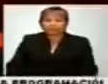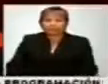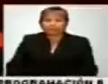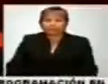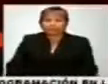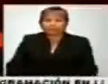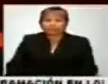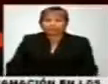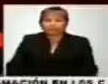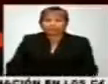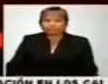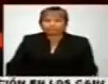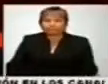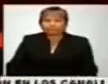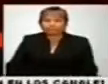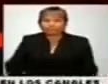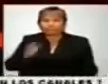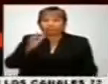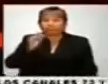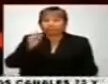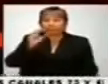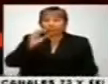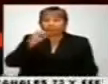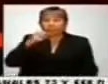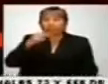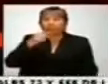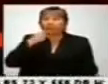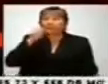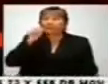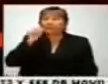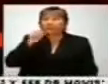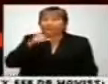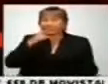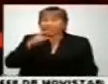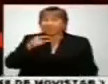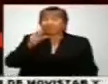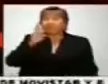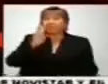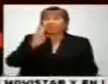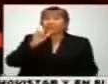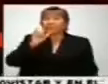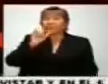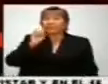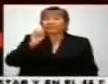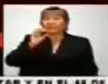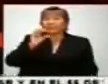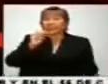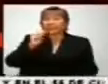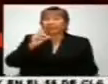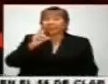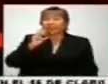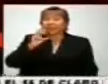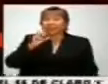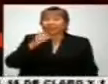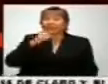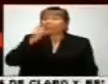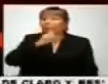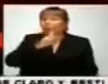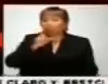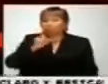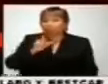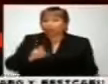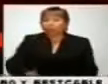una pregunta que me contestó el señor Graña Acuña, si el señor Vizcarra había sido o